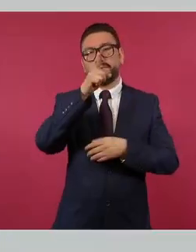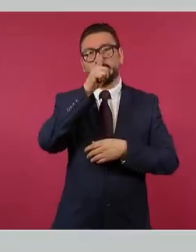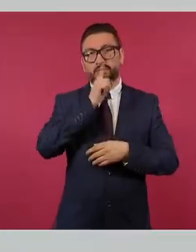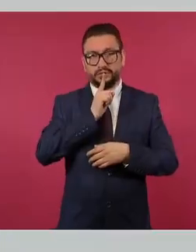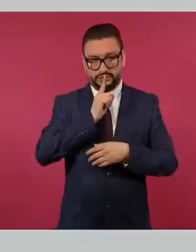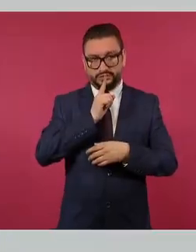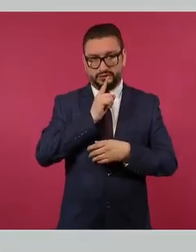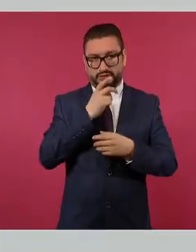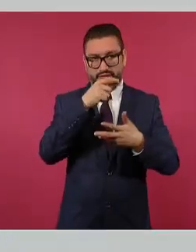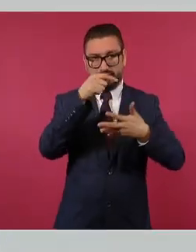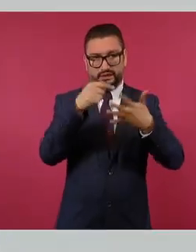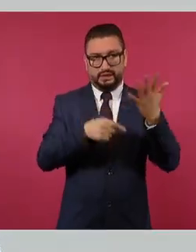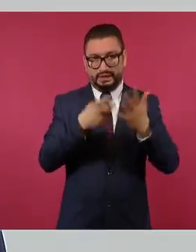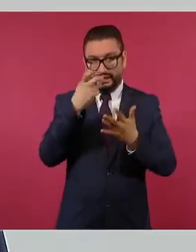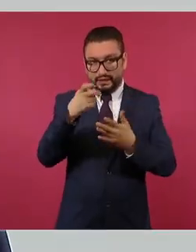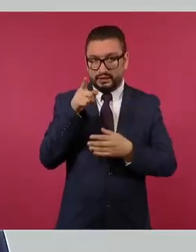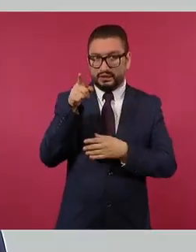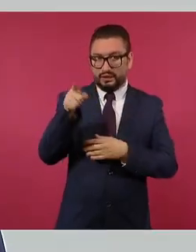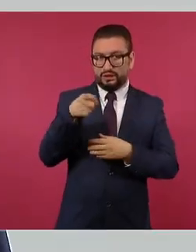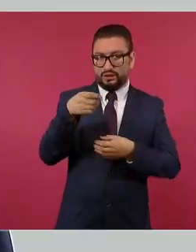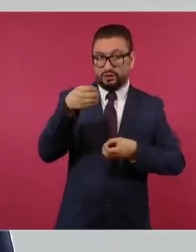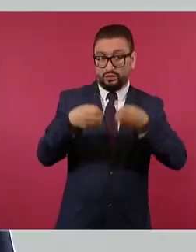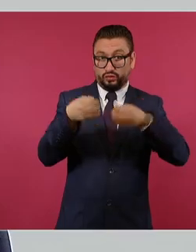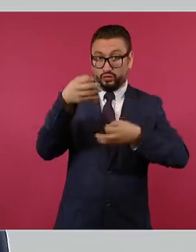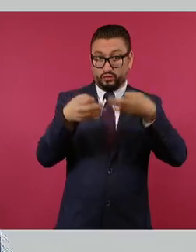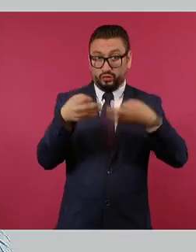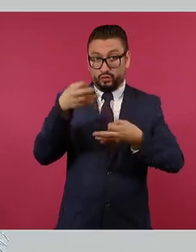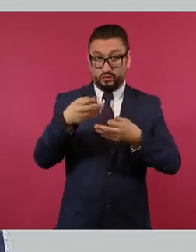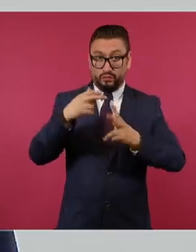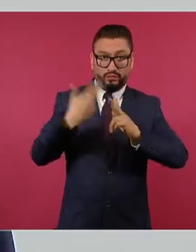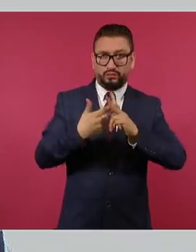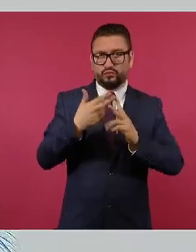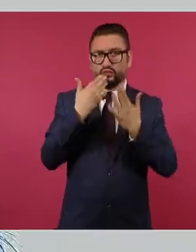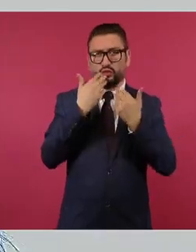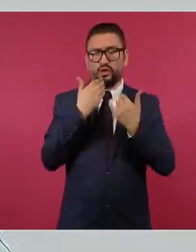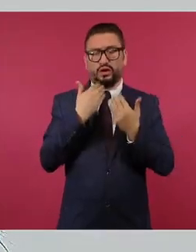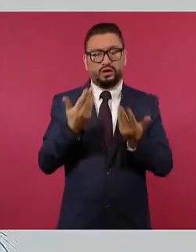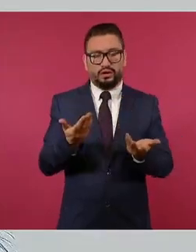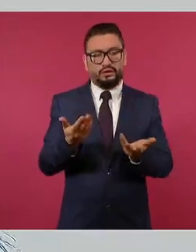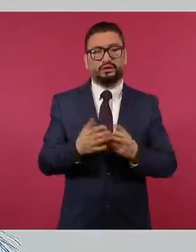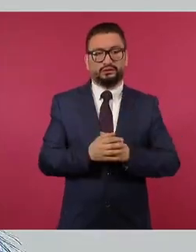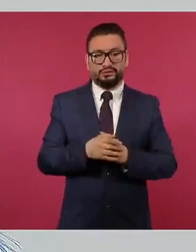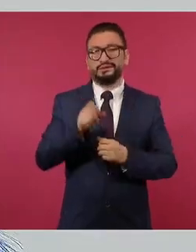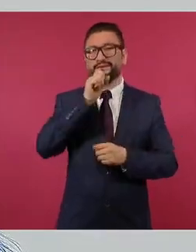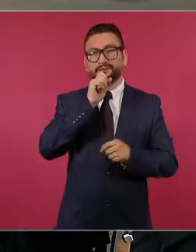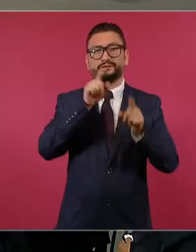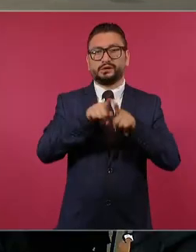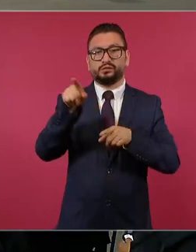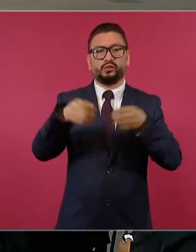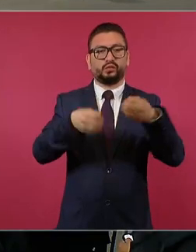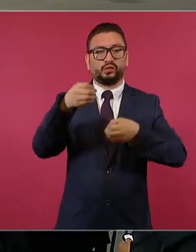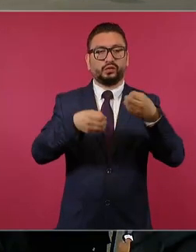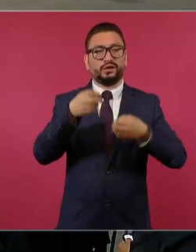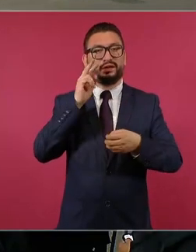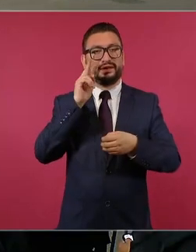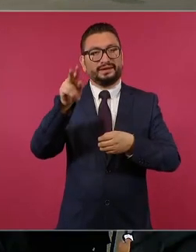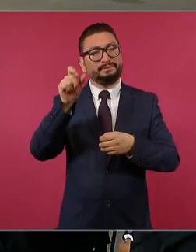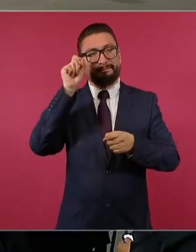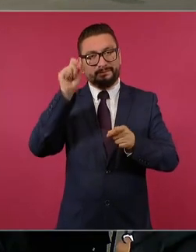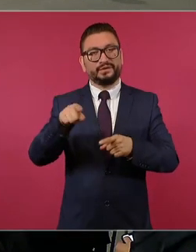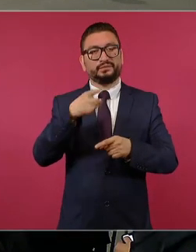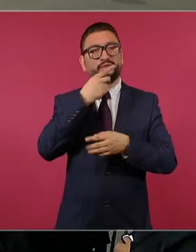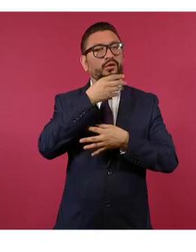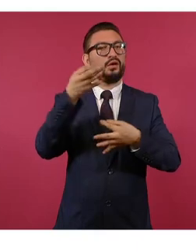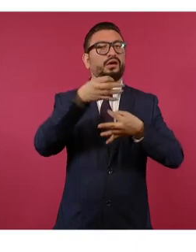las versiones de que el juez había sido asesinado. Y además, el propio juez, como vemos aquí en la pantalla, desmintió